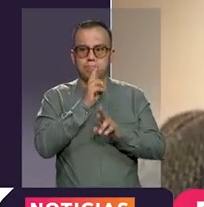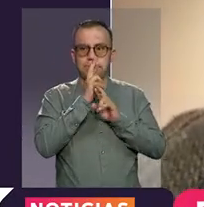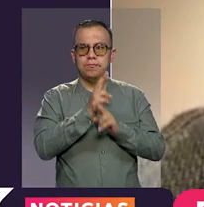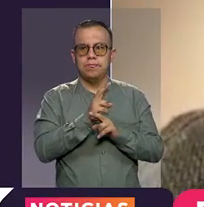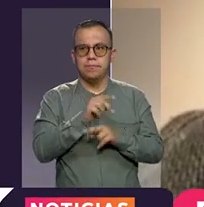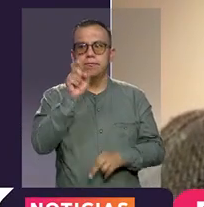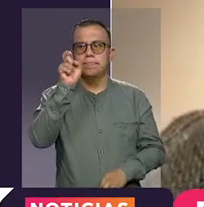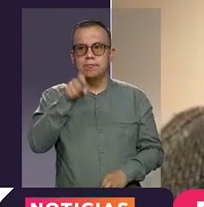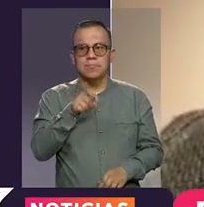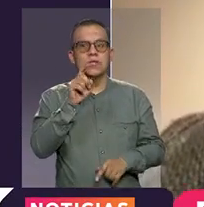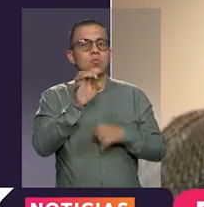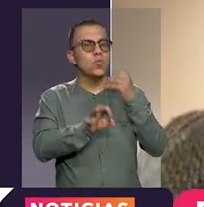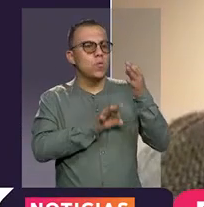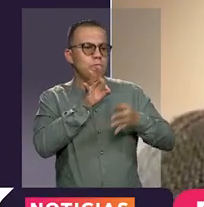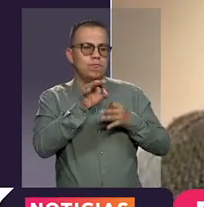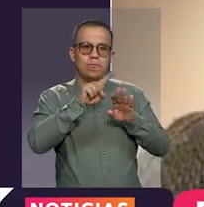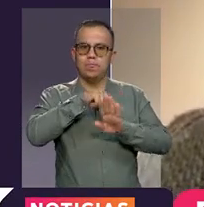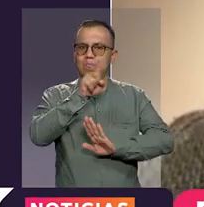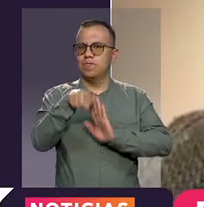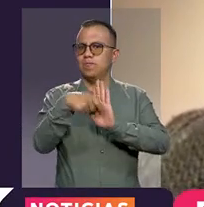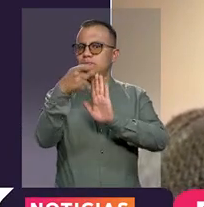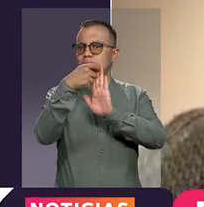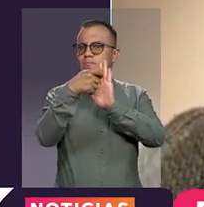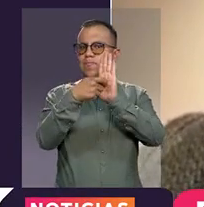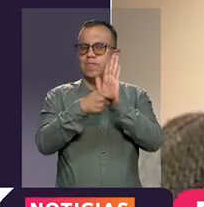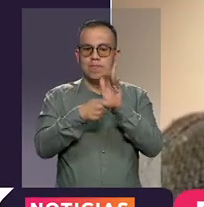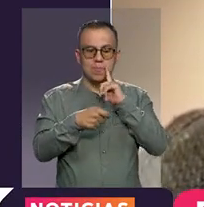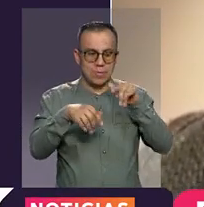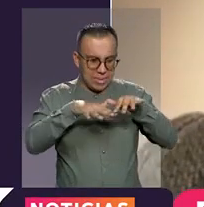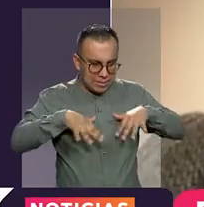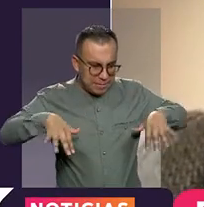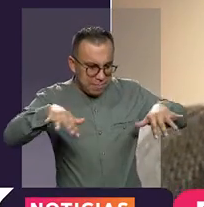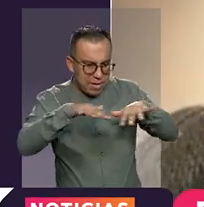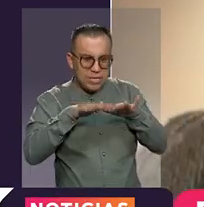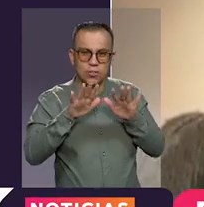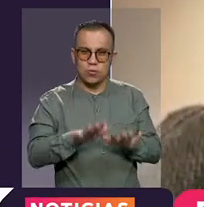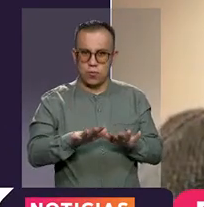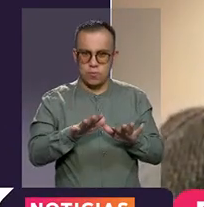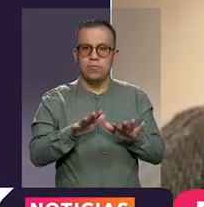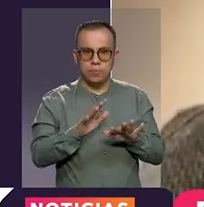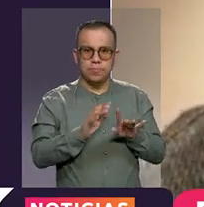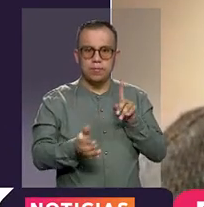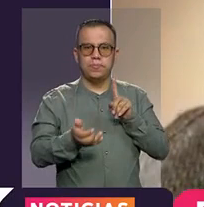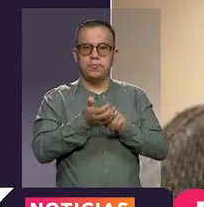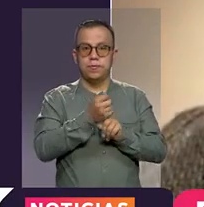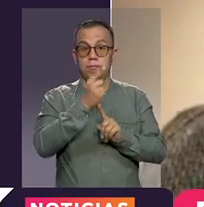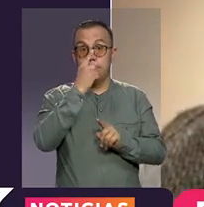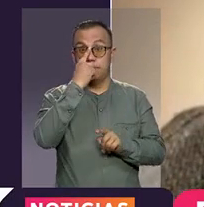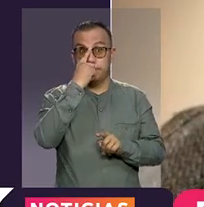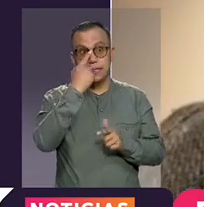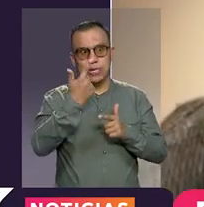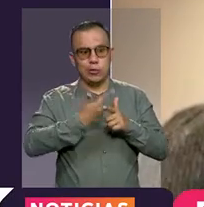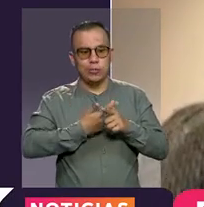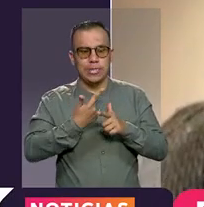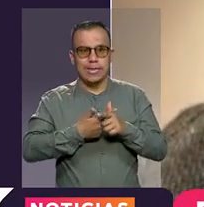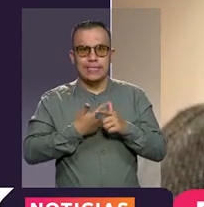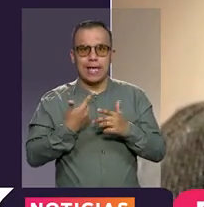que debe cuidar toda la escena del delito, el lugar de los hechos. Entonces,